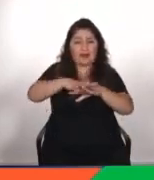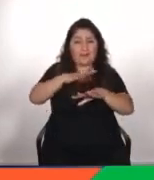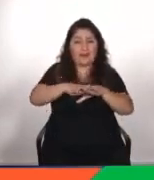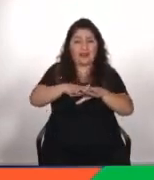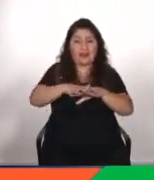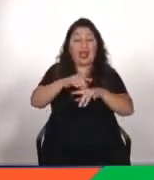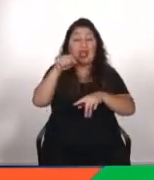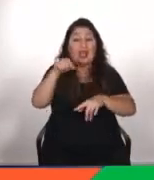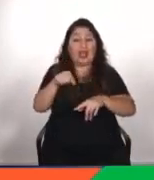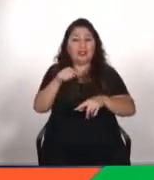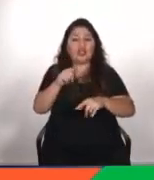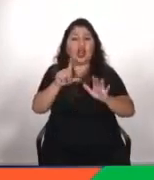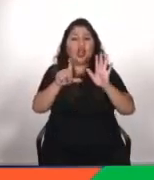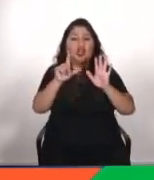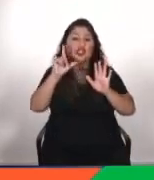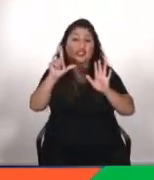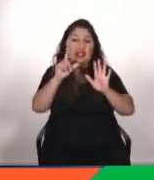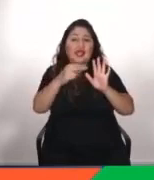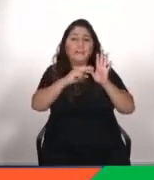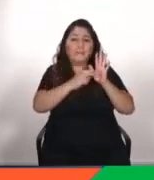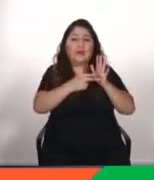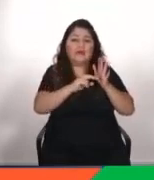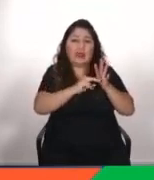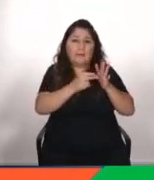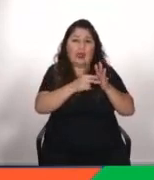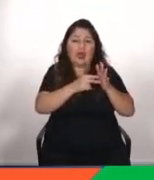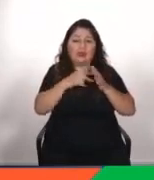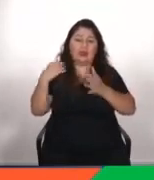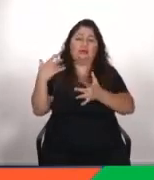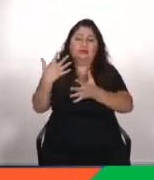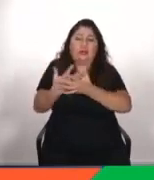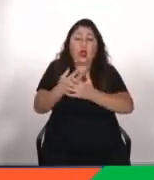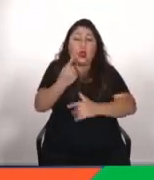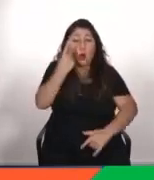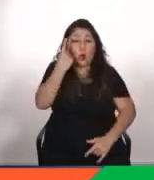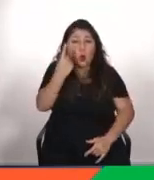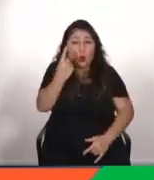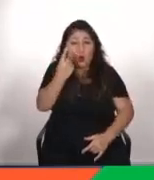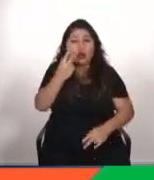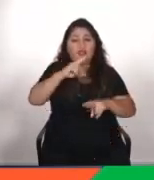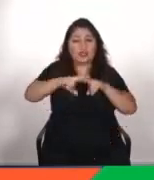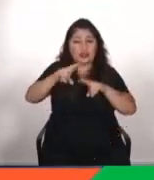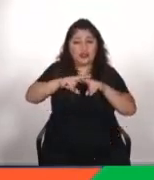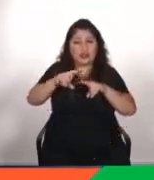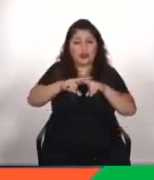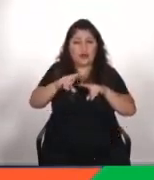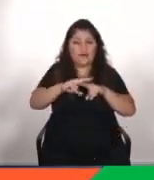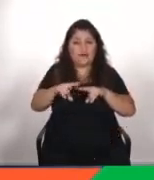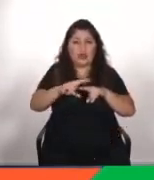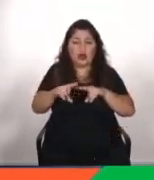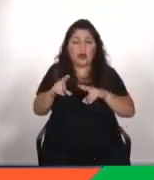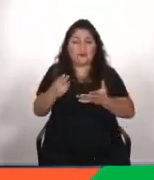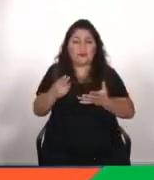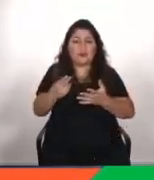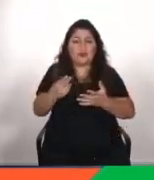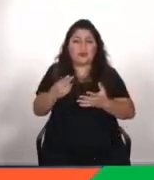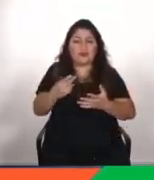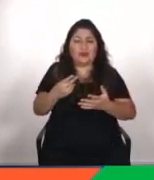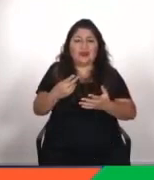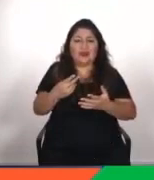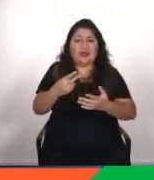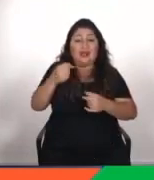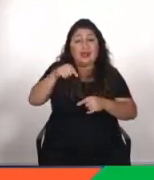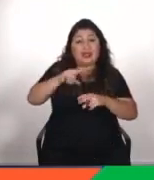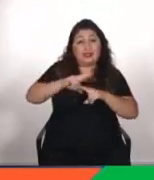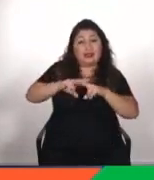7 problemas del milenio, de los cuales solamente uno ha sido resuelto, que fue la conjetura Poincaré, que es el teorema de Poincaré, que